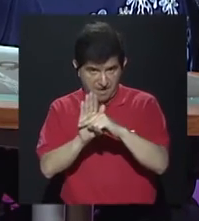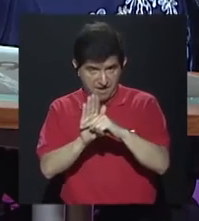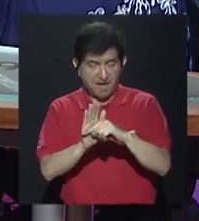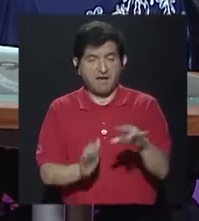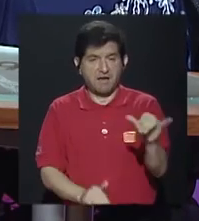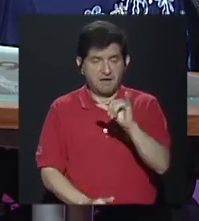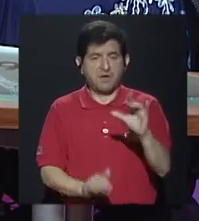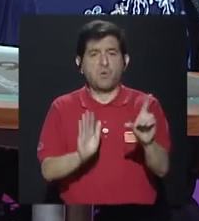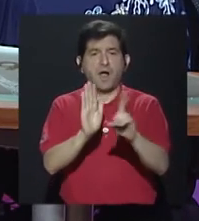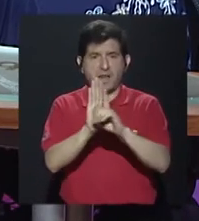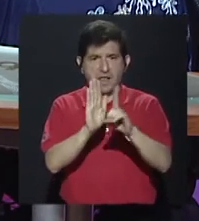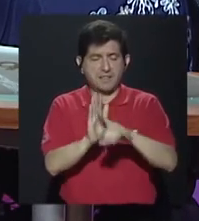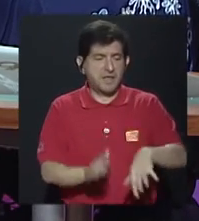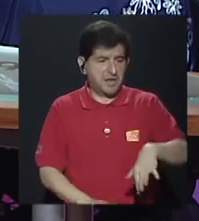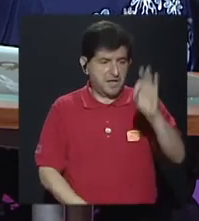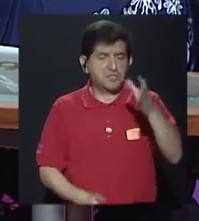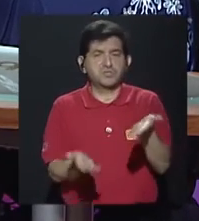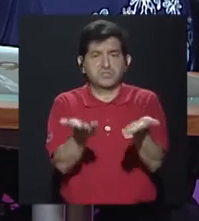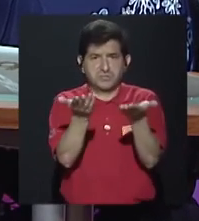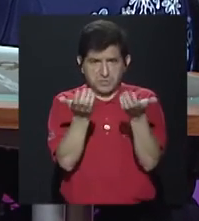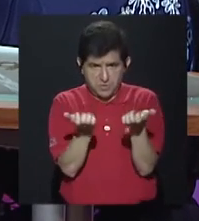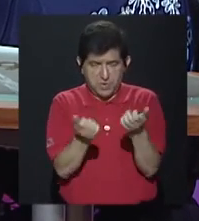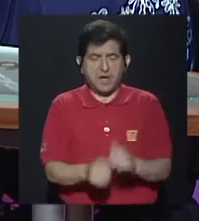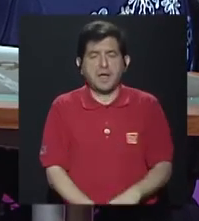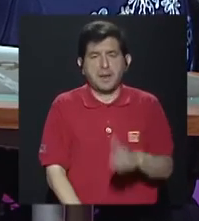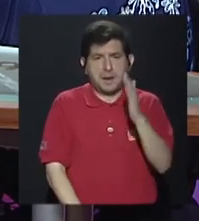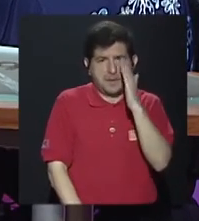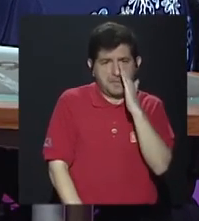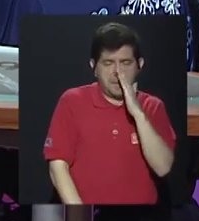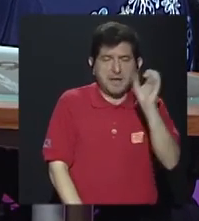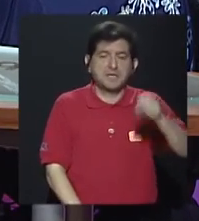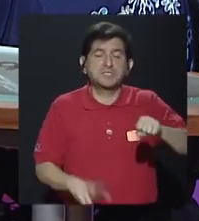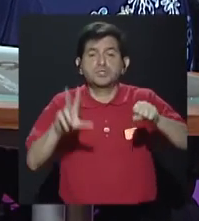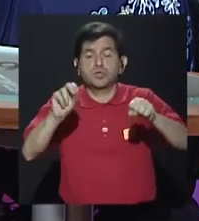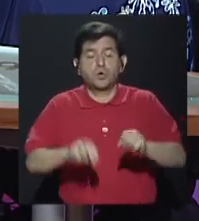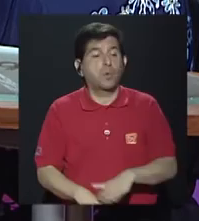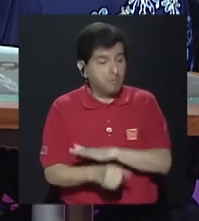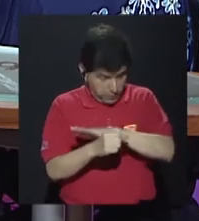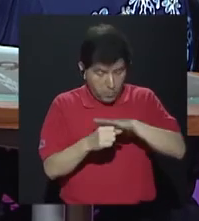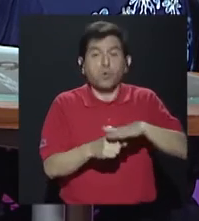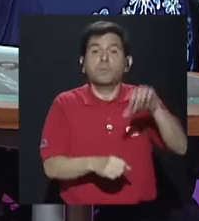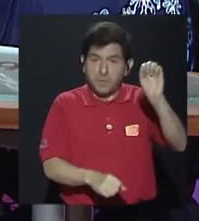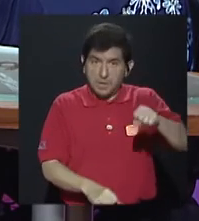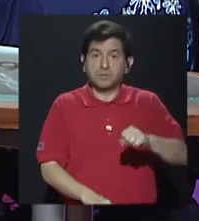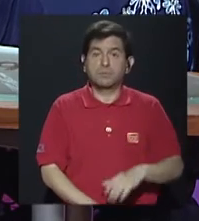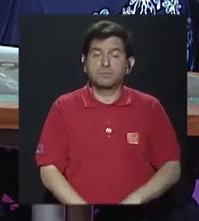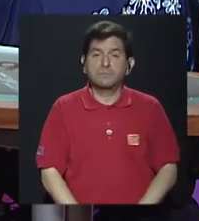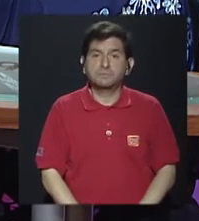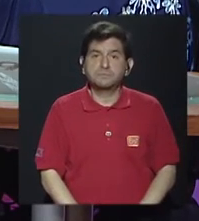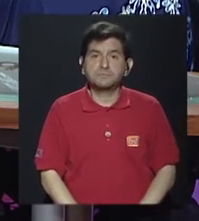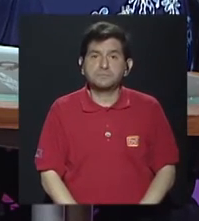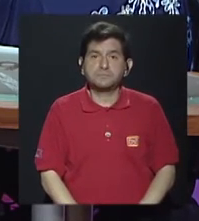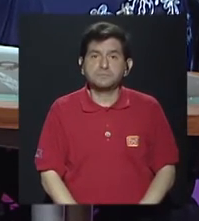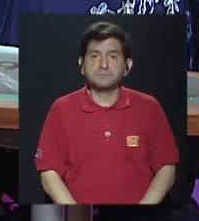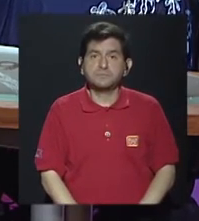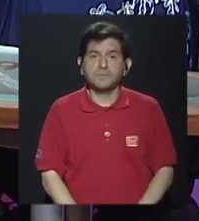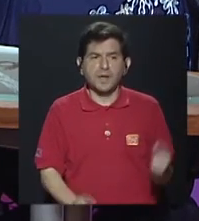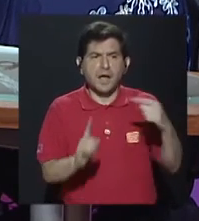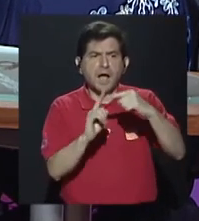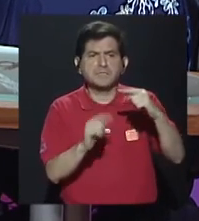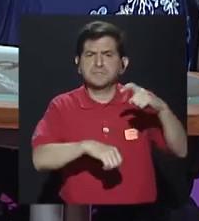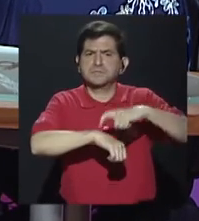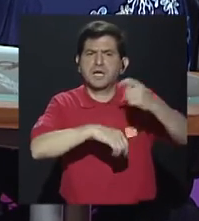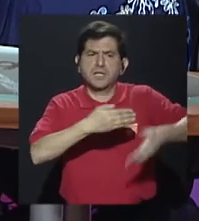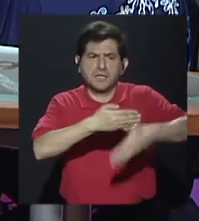el derecho a elegir si queremos ser madres o no. Totalmente, ¿verdad? Bueno, hasta hace un